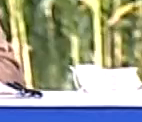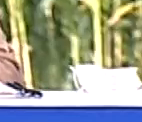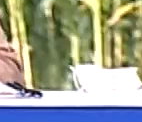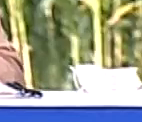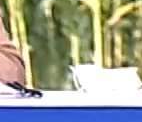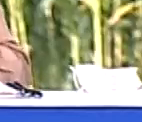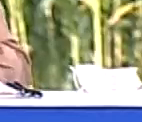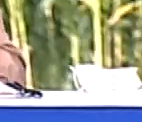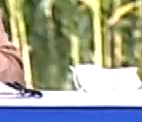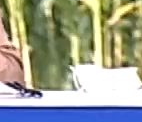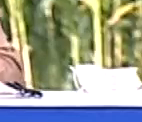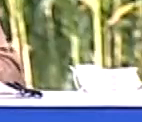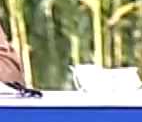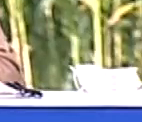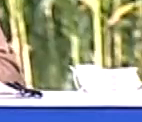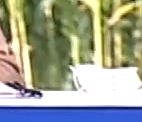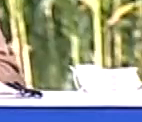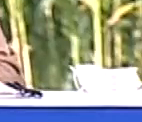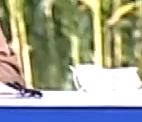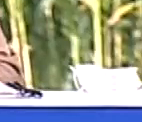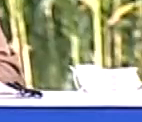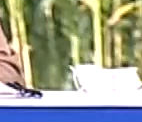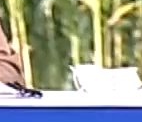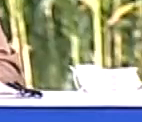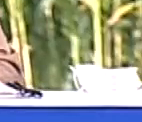frente a los desafíos de la agricultura mundial,